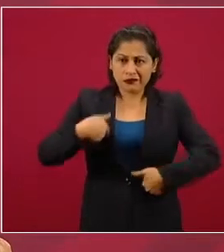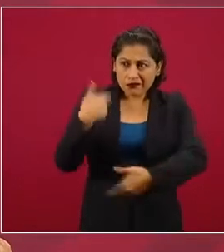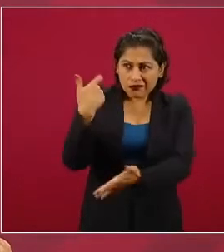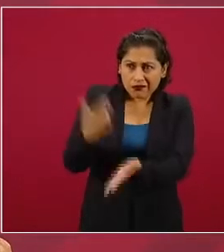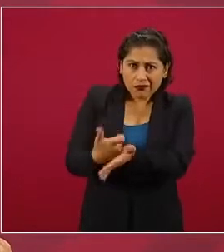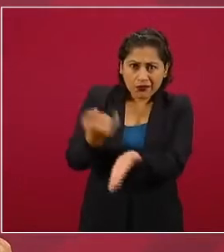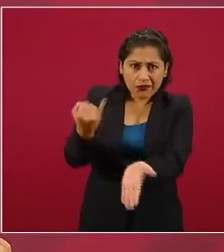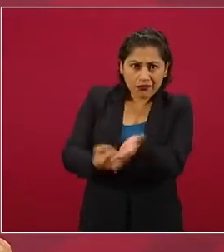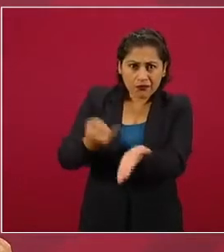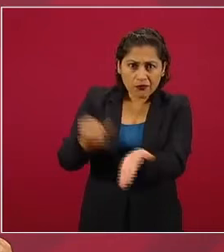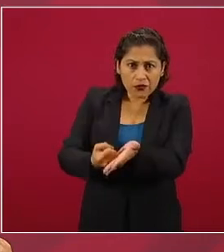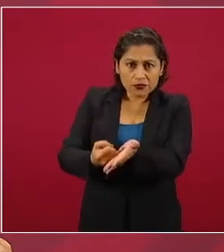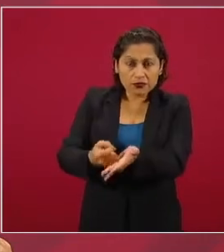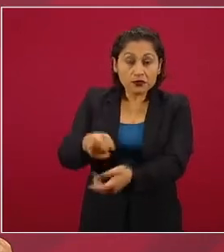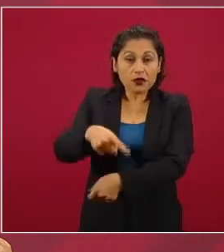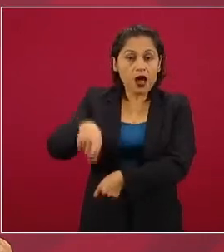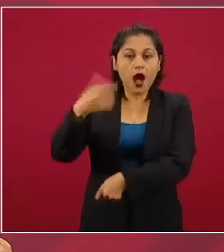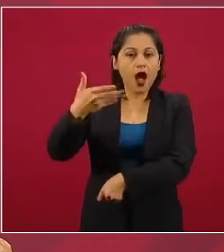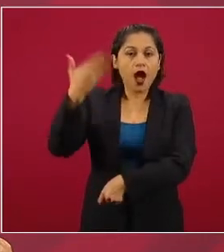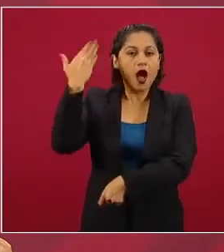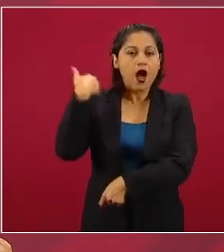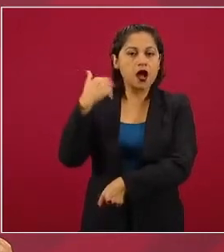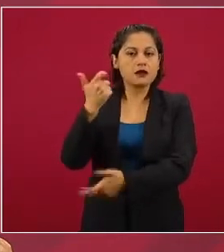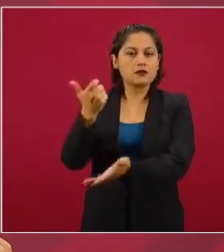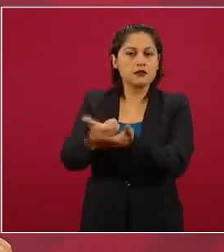no pagaban,